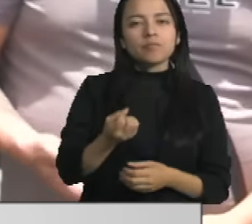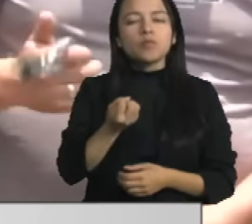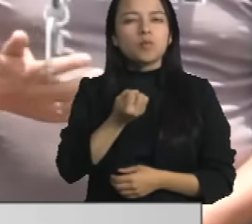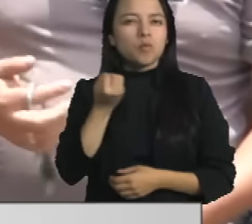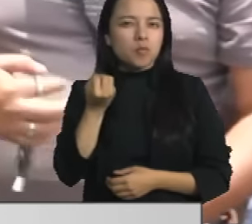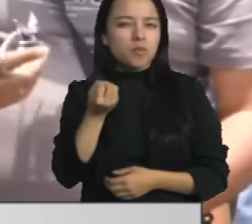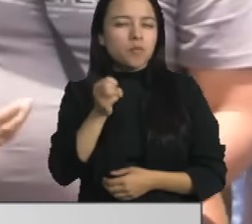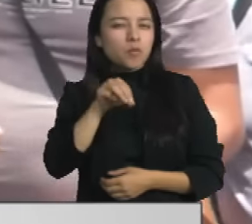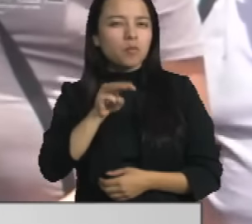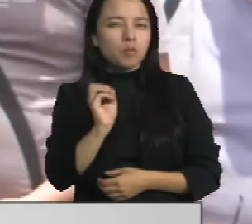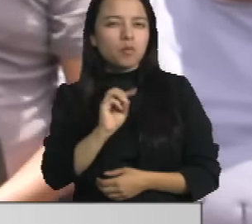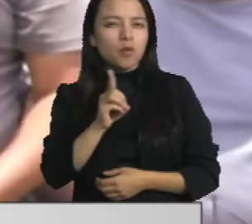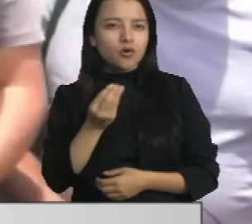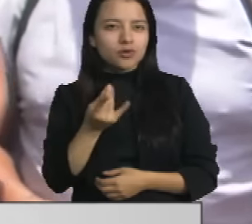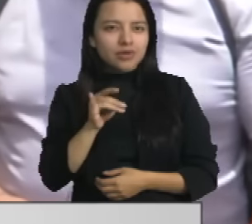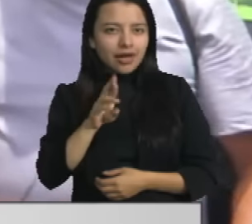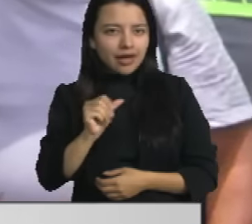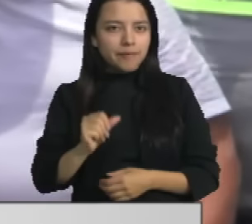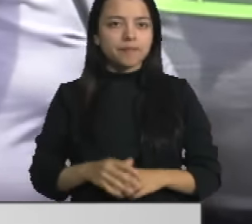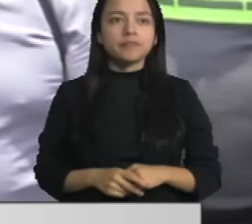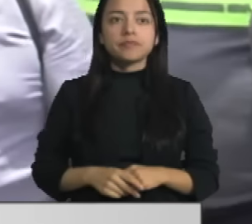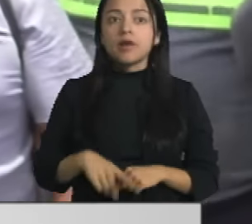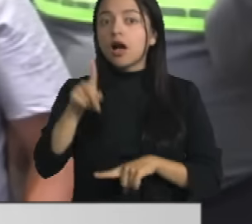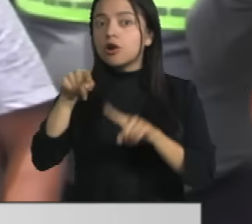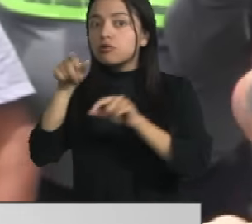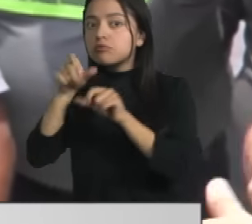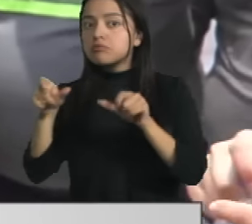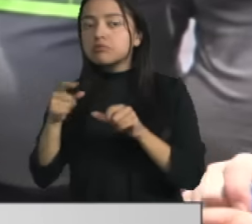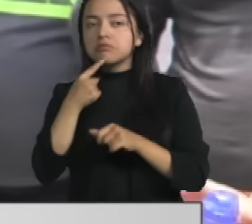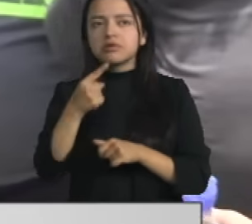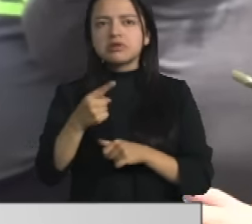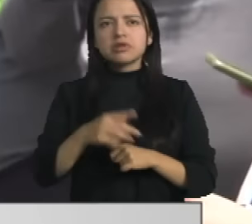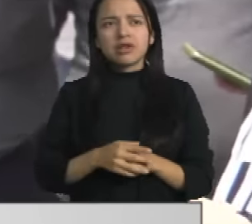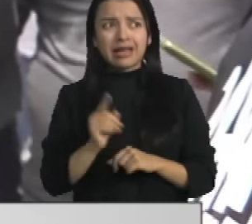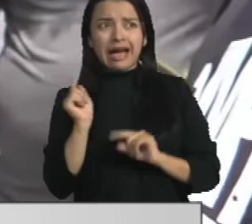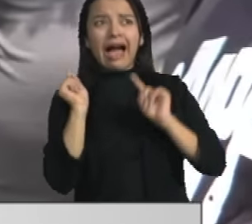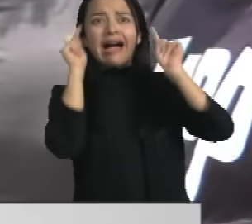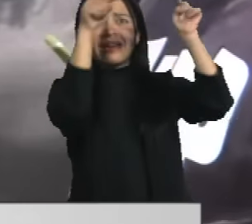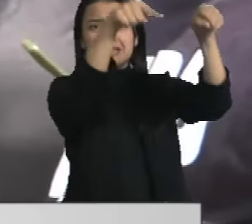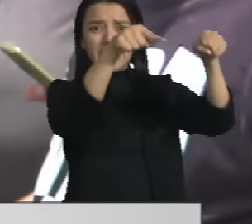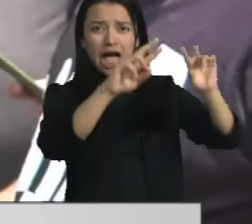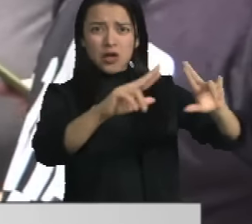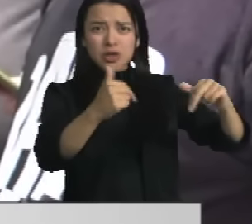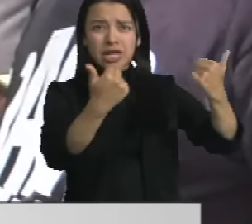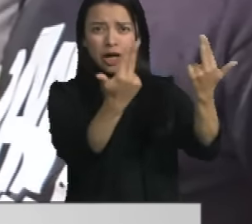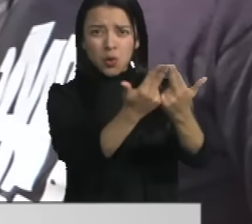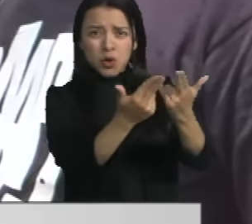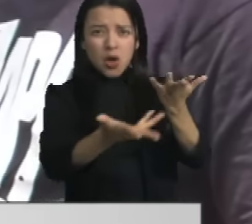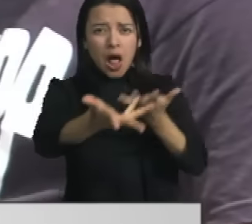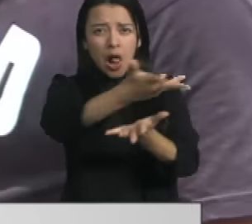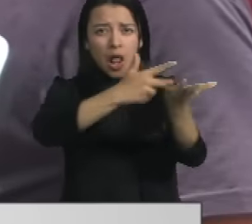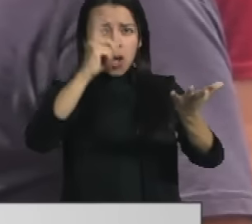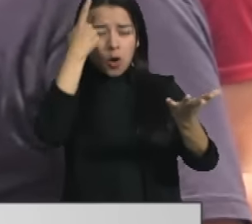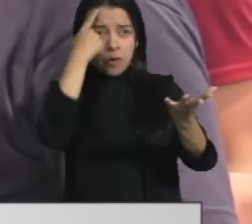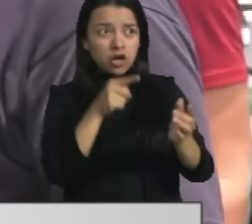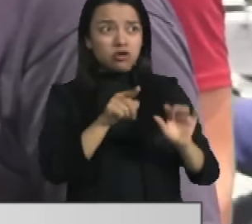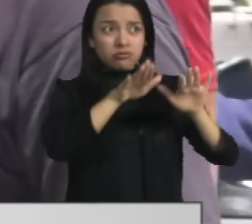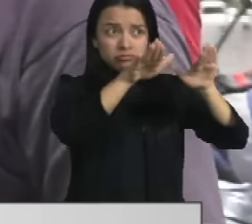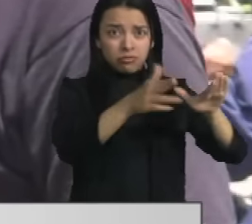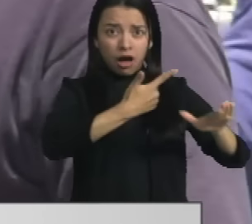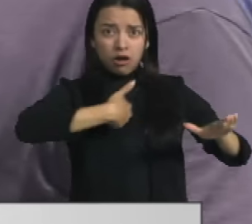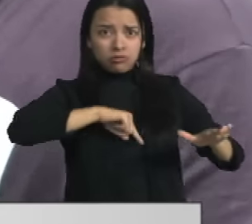Algunos transportadores que están acá dicen también que no lo representan las personas que están en la mesa de negociaciones con el gobierno nacional. Bienvenido